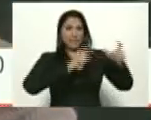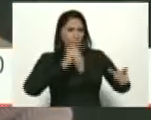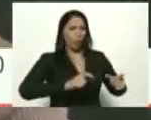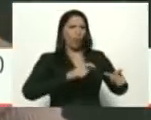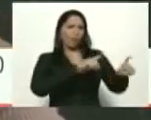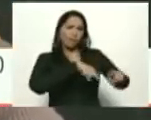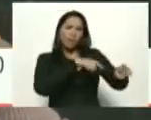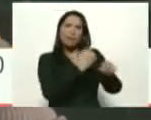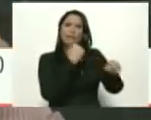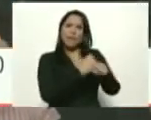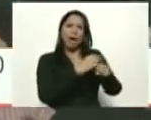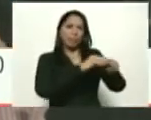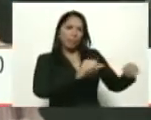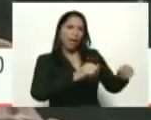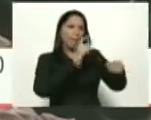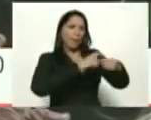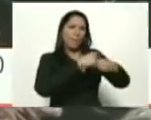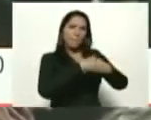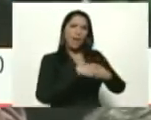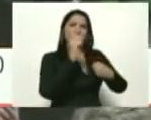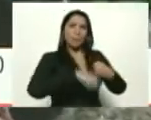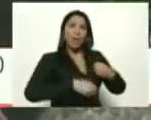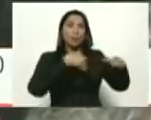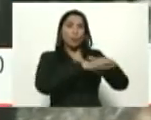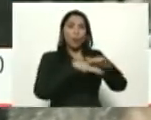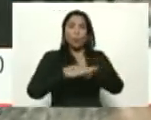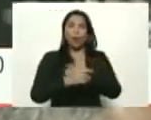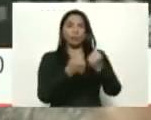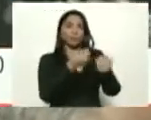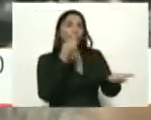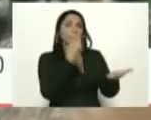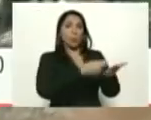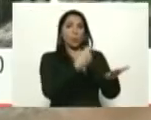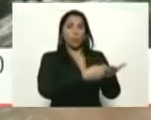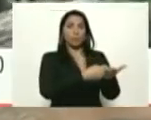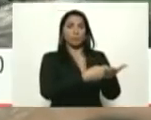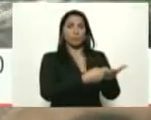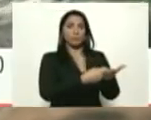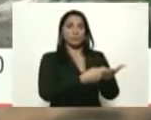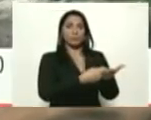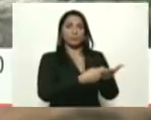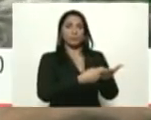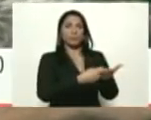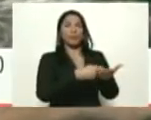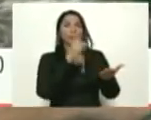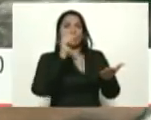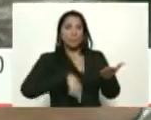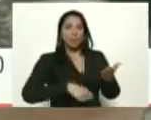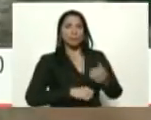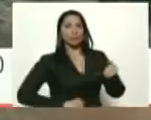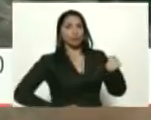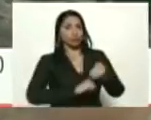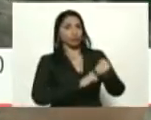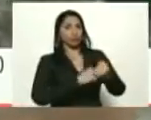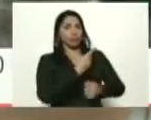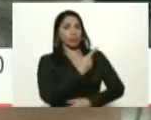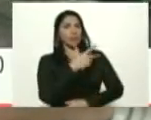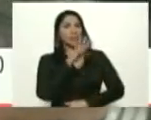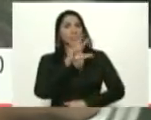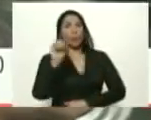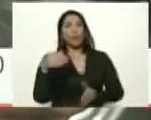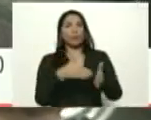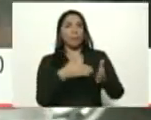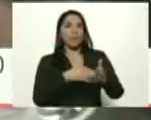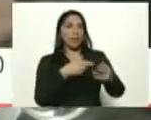donde hemos allí reservado el financiamiento, garantizado el financiamiento y el agrosoporte para unas 350.000